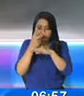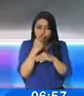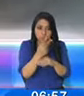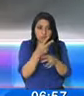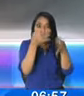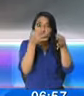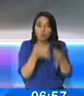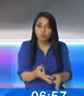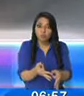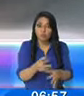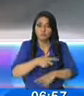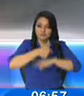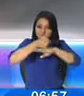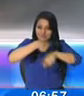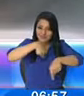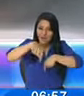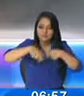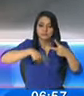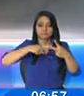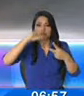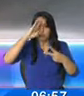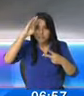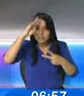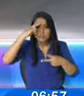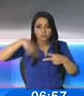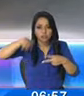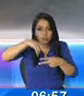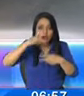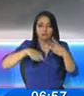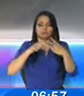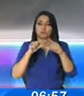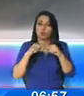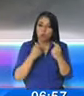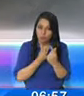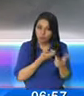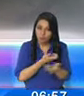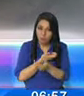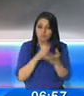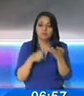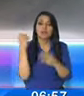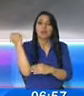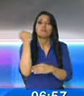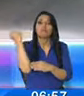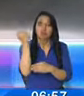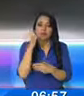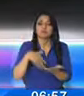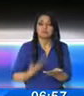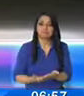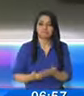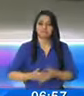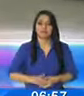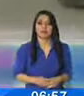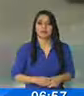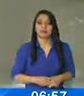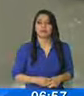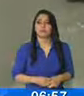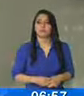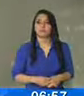que personal de la ATM Policía Nacional unidad de rescate de bomberos y una ambulancia estuvieron en el